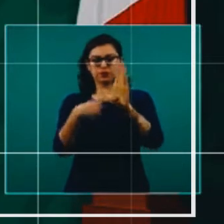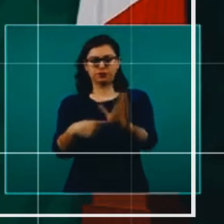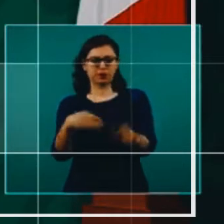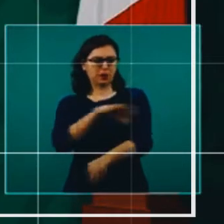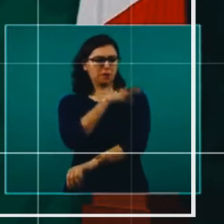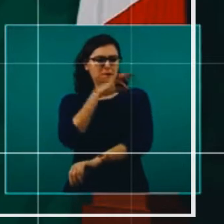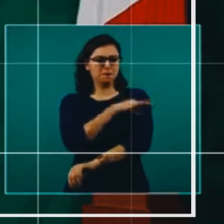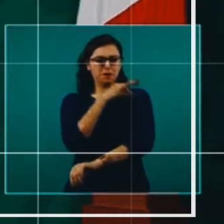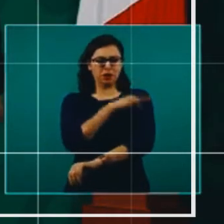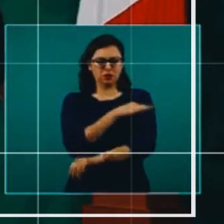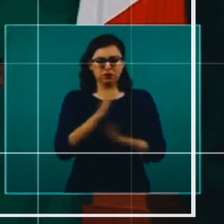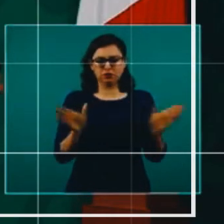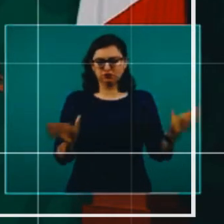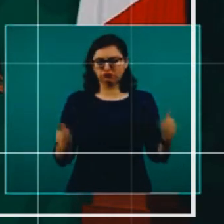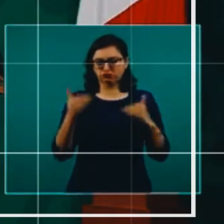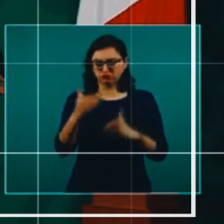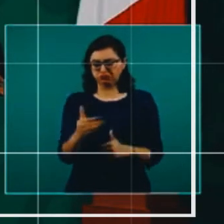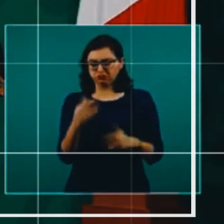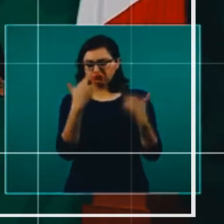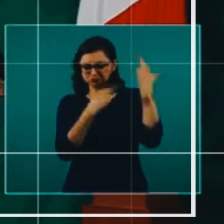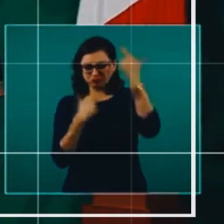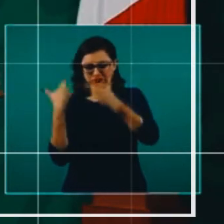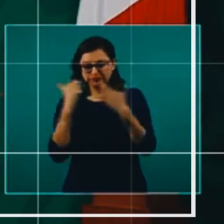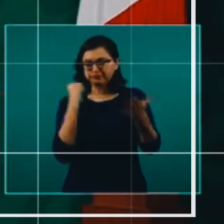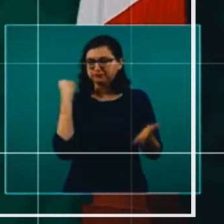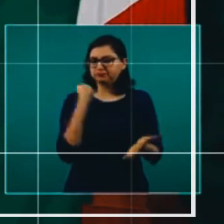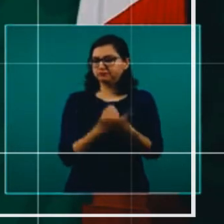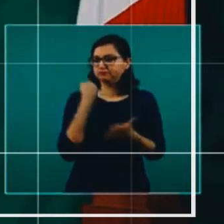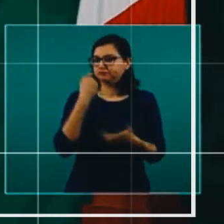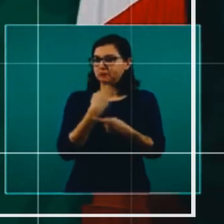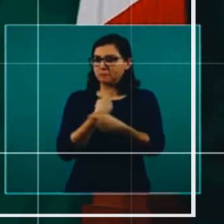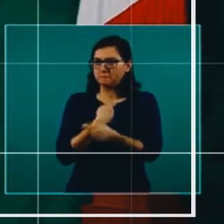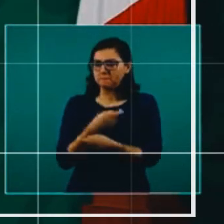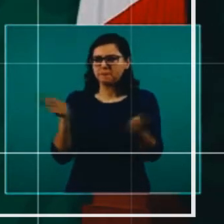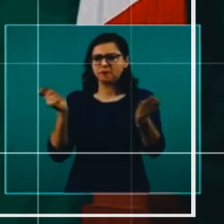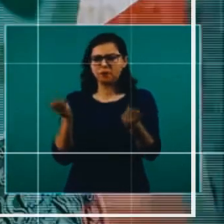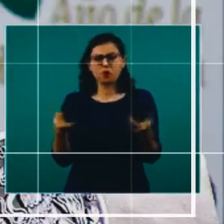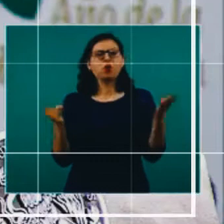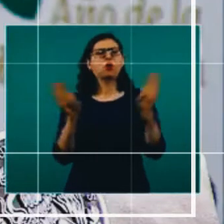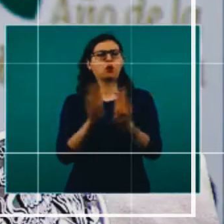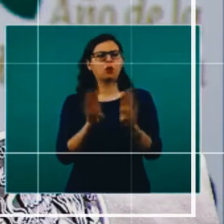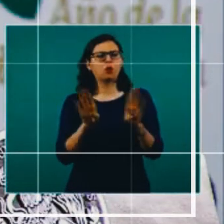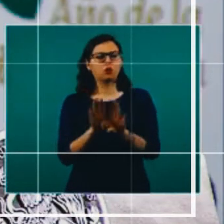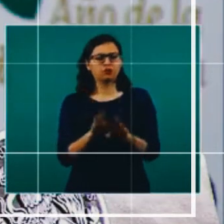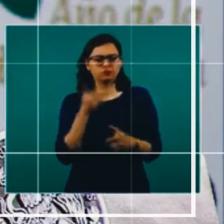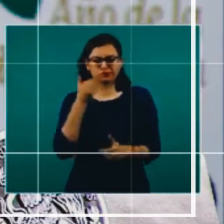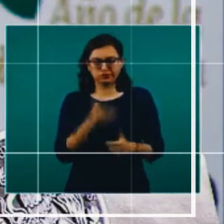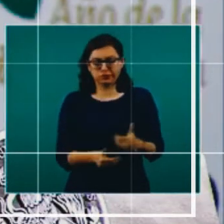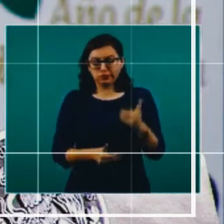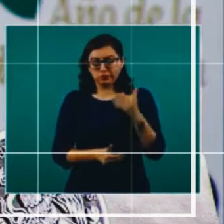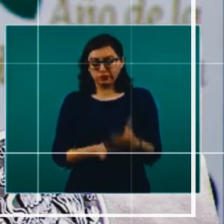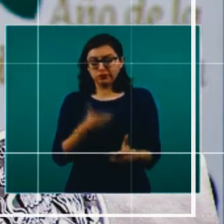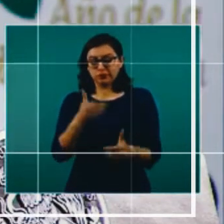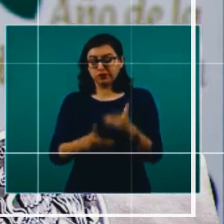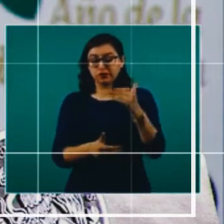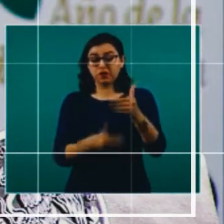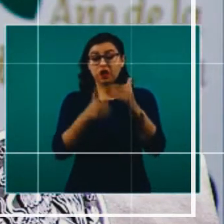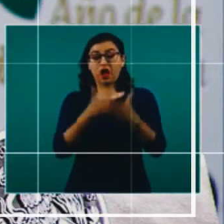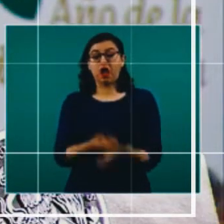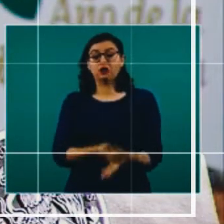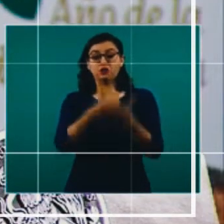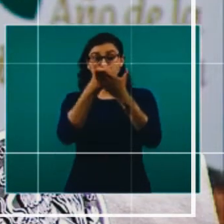de vacunas COVID-19. Es importante recordar que este proceso garantiza que todas las